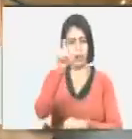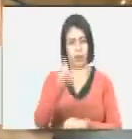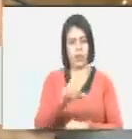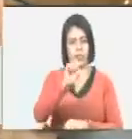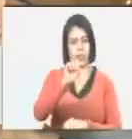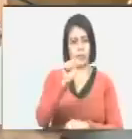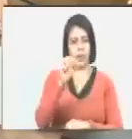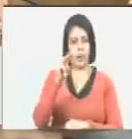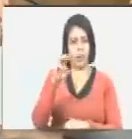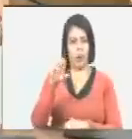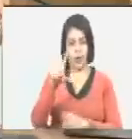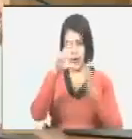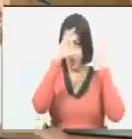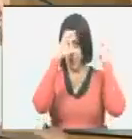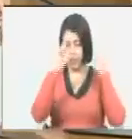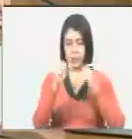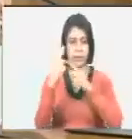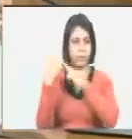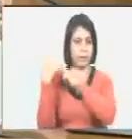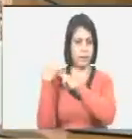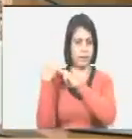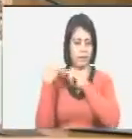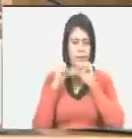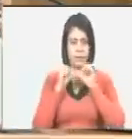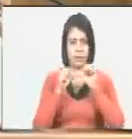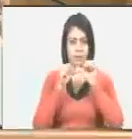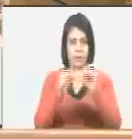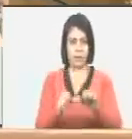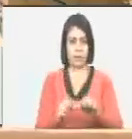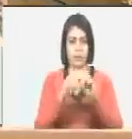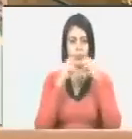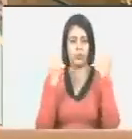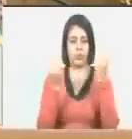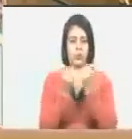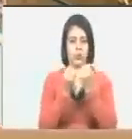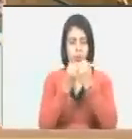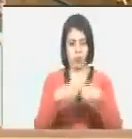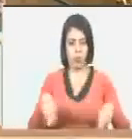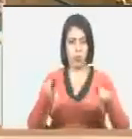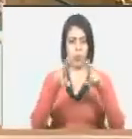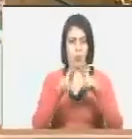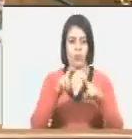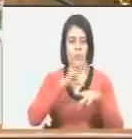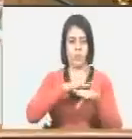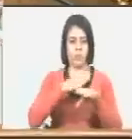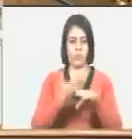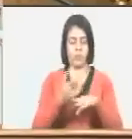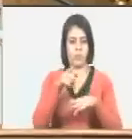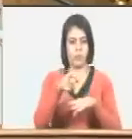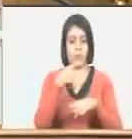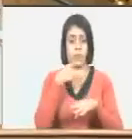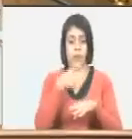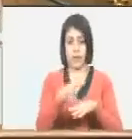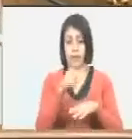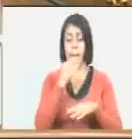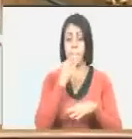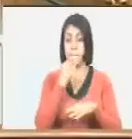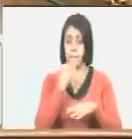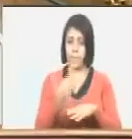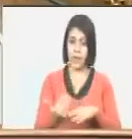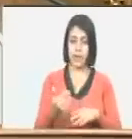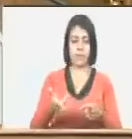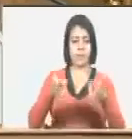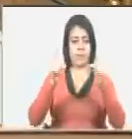Samuel Moncada, embajador representante permanente ante la Organización de las Naciones Unidas, mediante la cual solicita